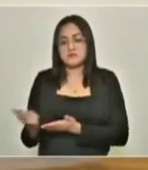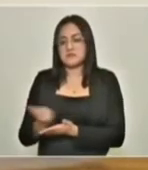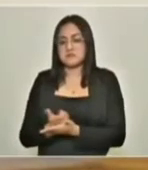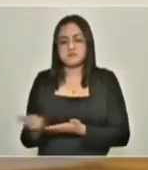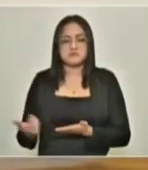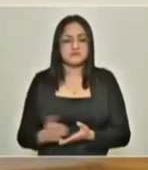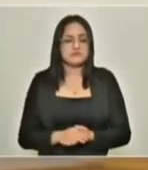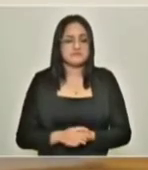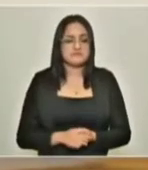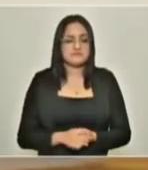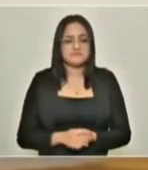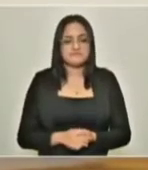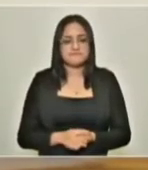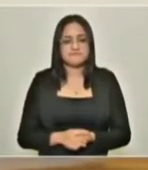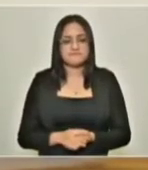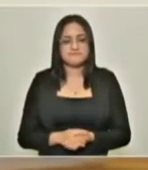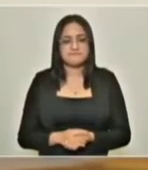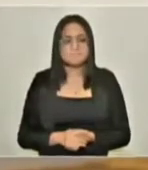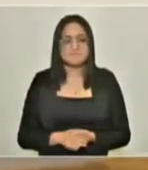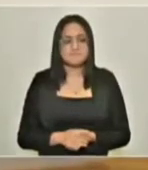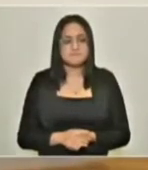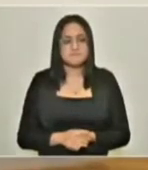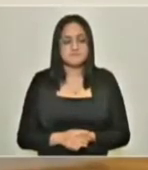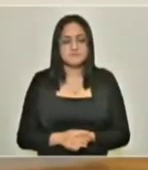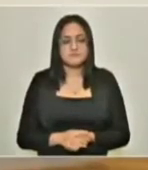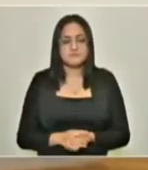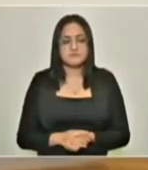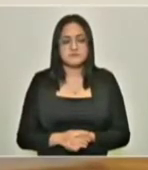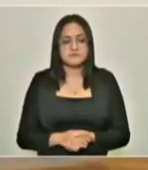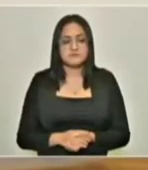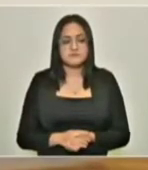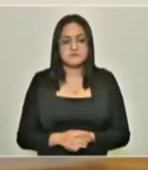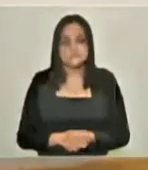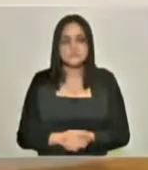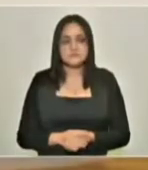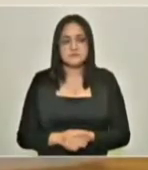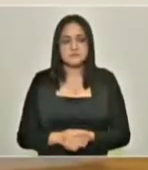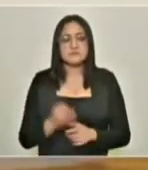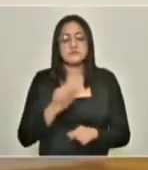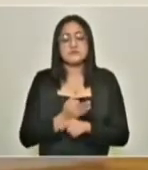tomando ventajas.